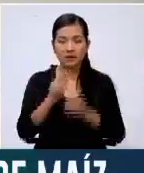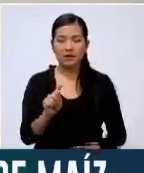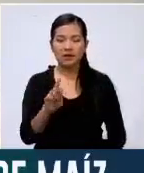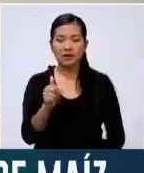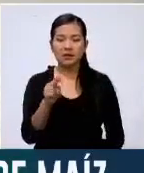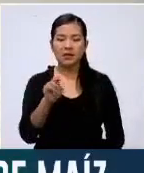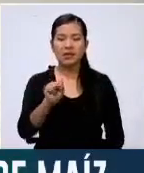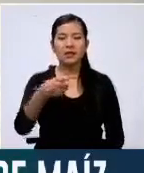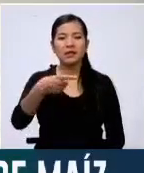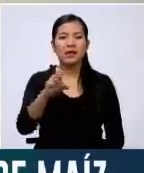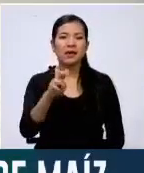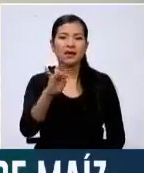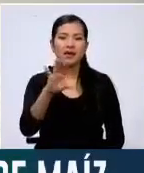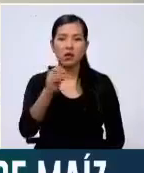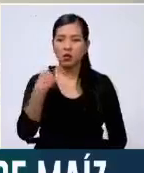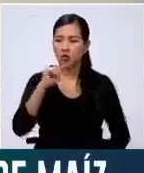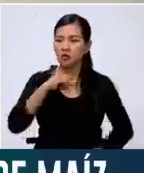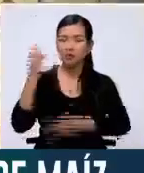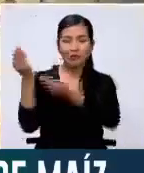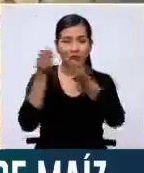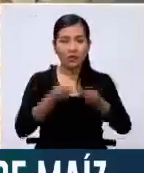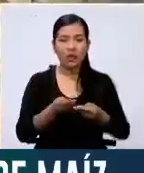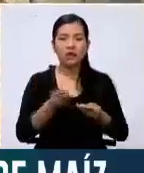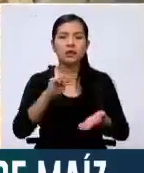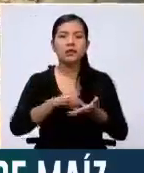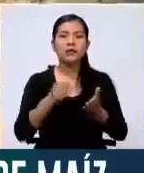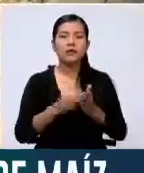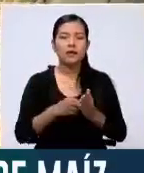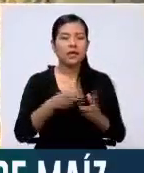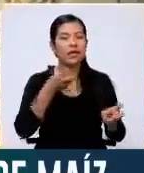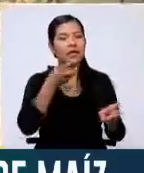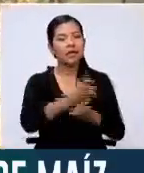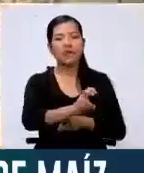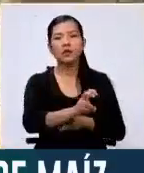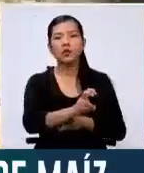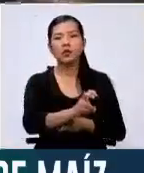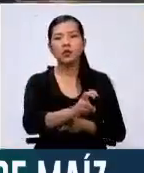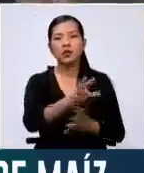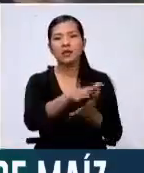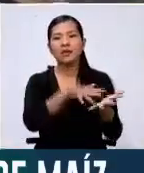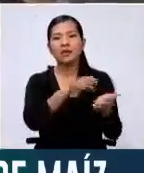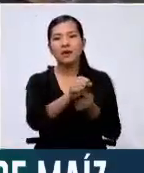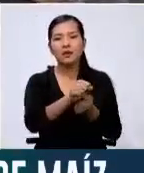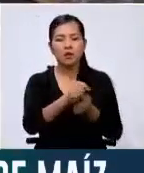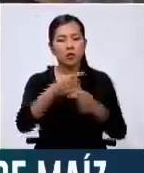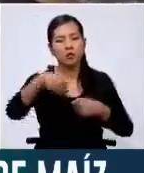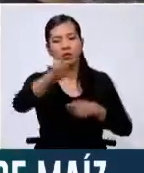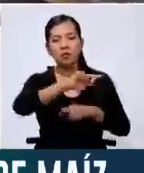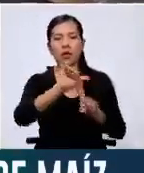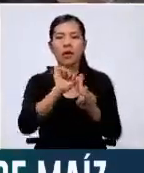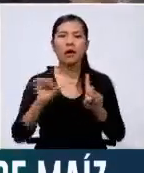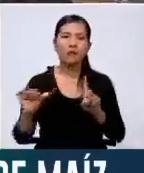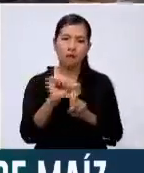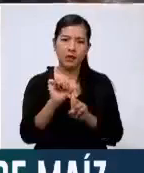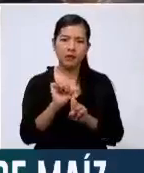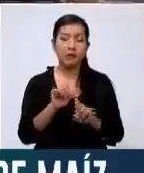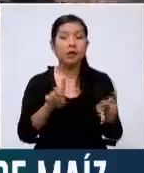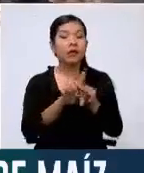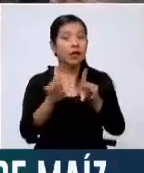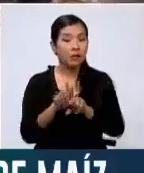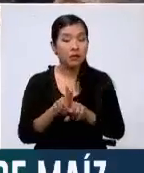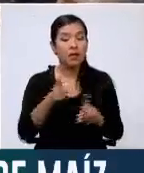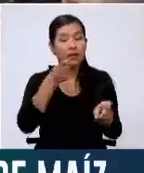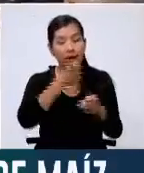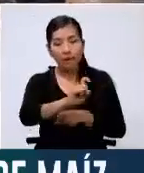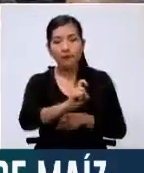de maíz transgénico significa destrozar el medio ambiente, pero fundamentalmente significa atentar contra la salud de los